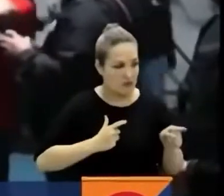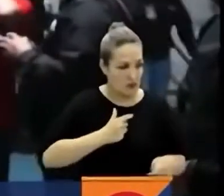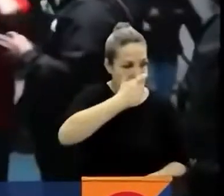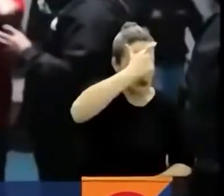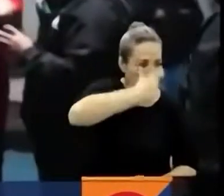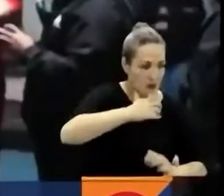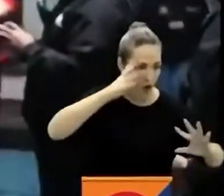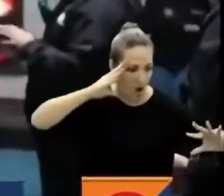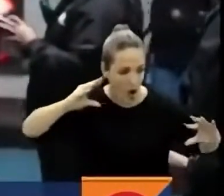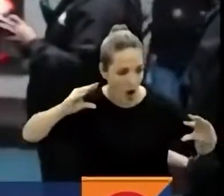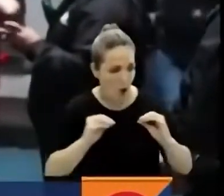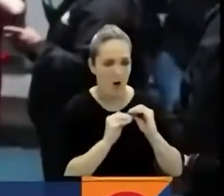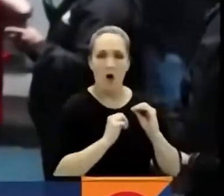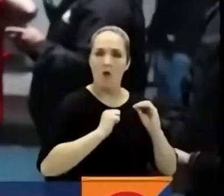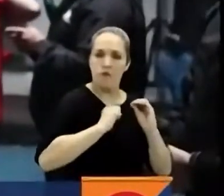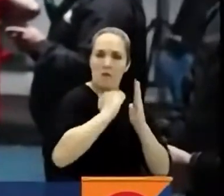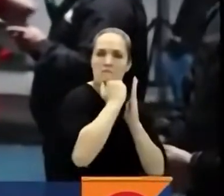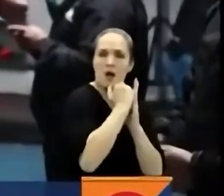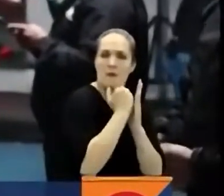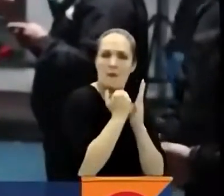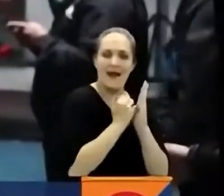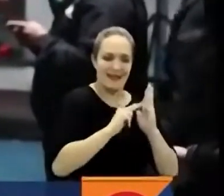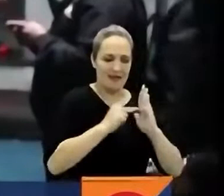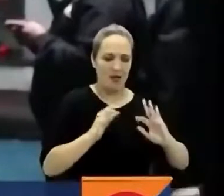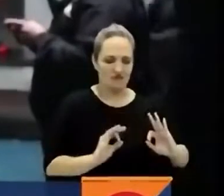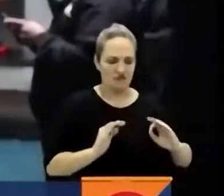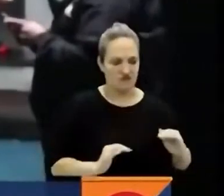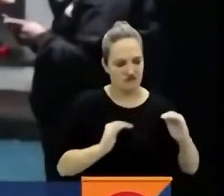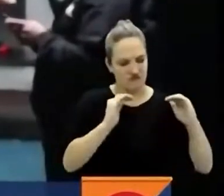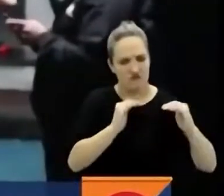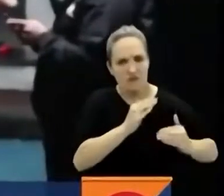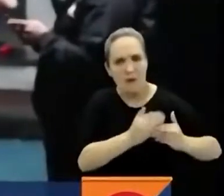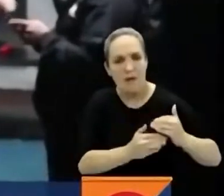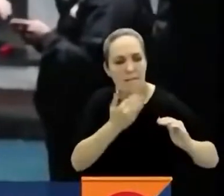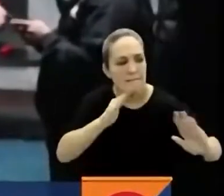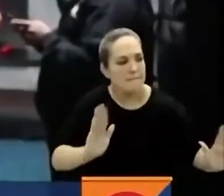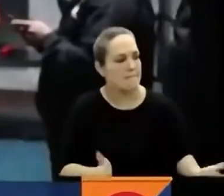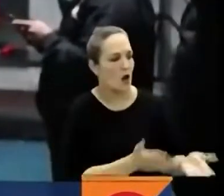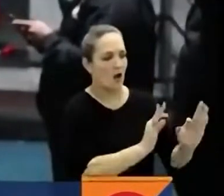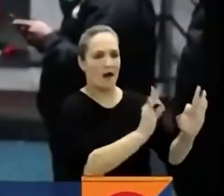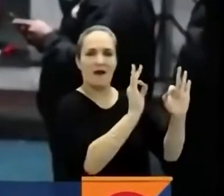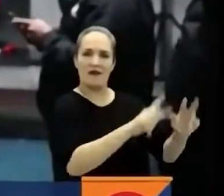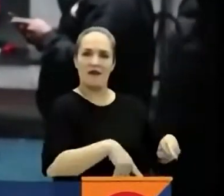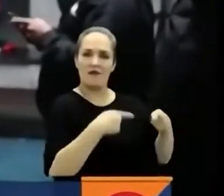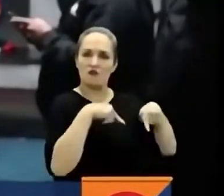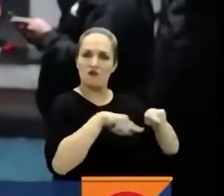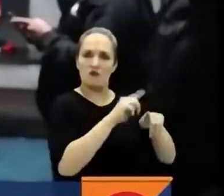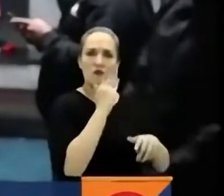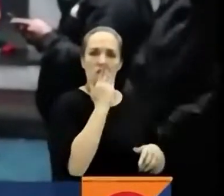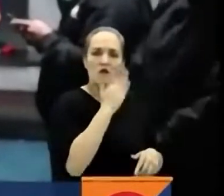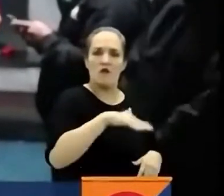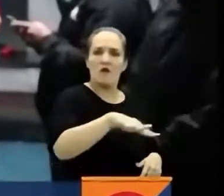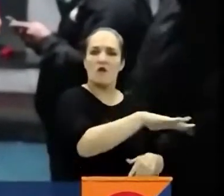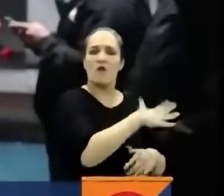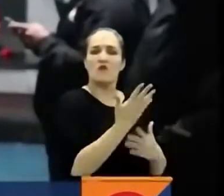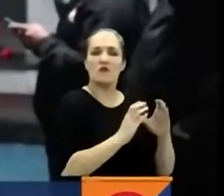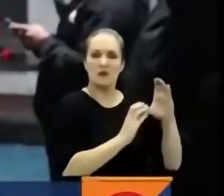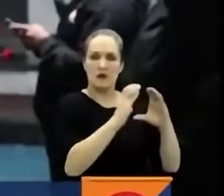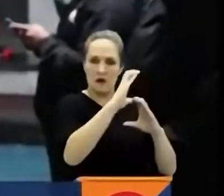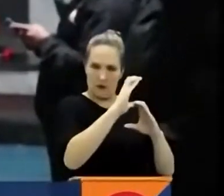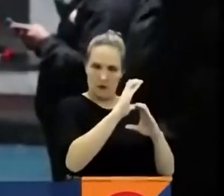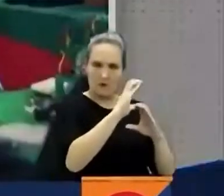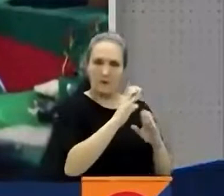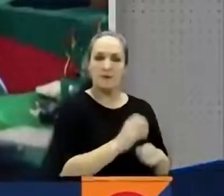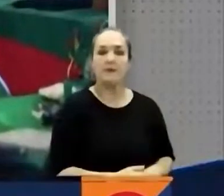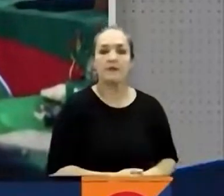técnicamente sustentado, que aspiramos a que mejore la calidad de vida del pueblo indígena en el departamento del Cauca.